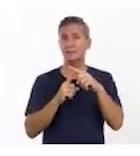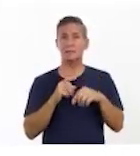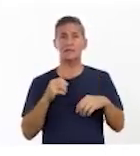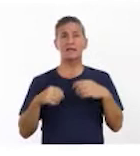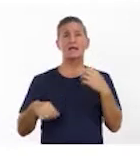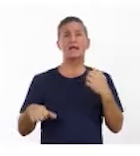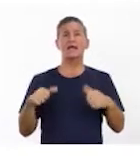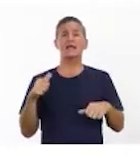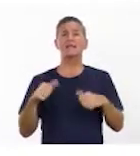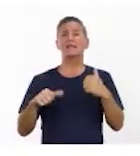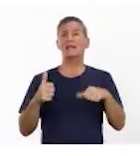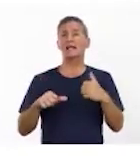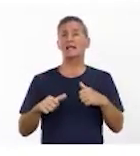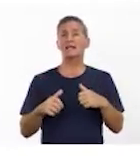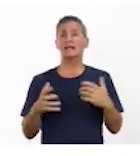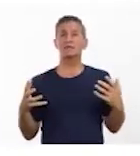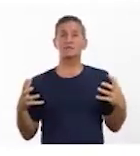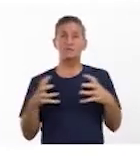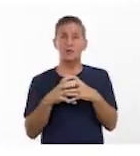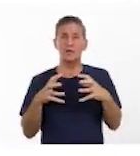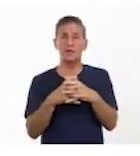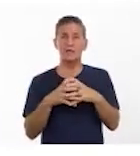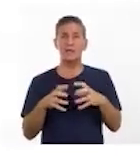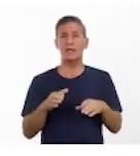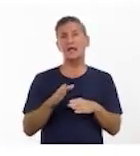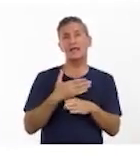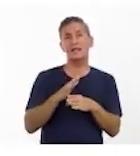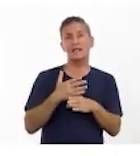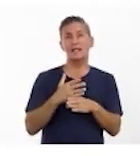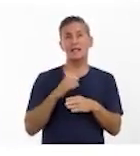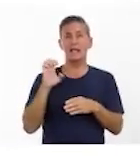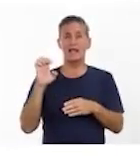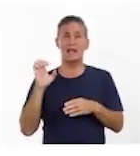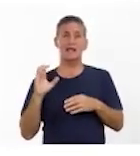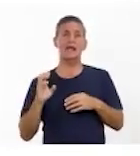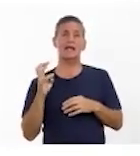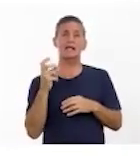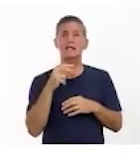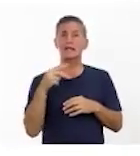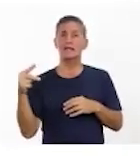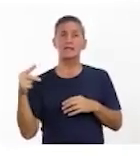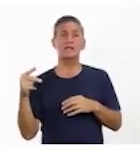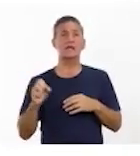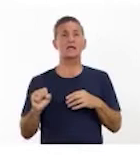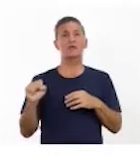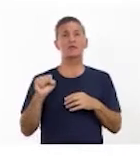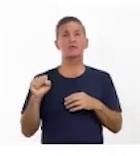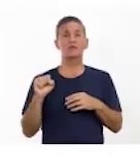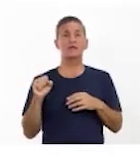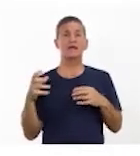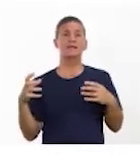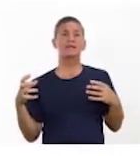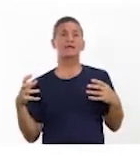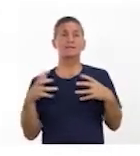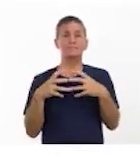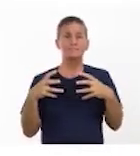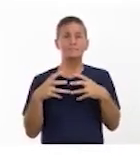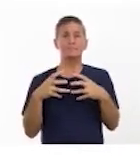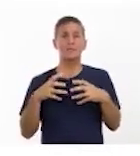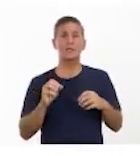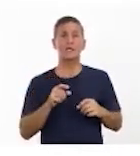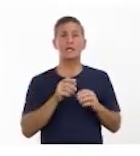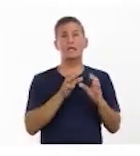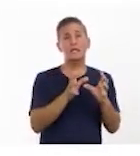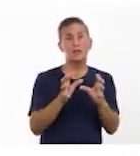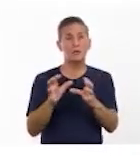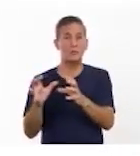químicas sobre la base de la diferencia entre la energía total de las sustancias reaccionantes y de los